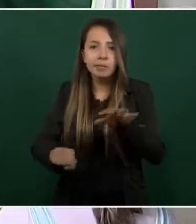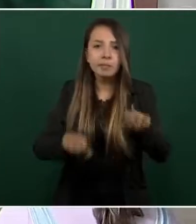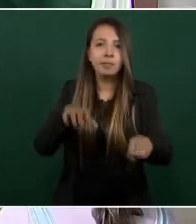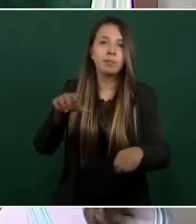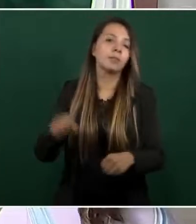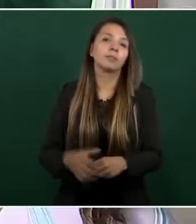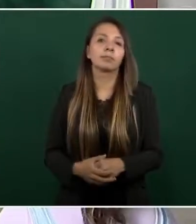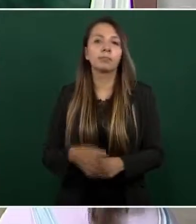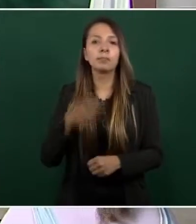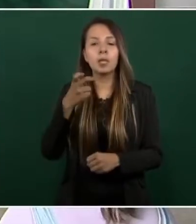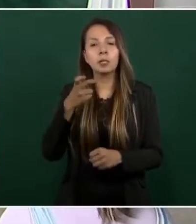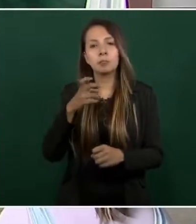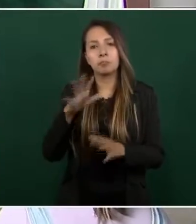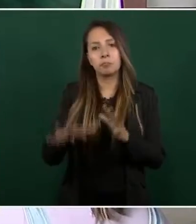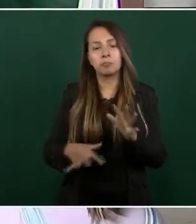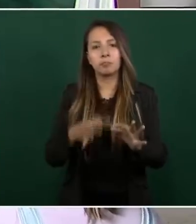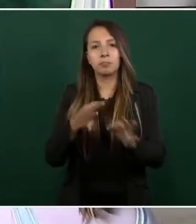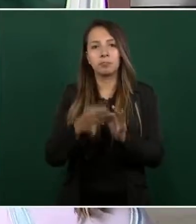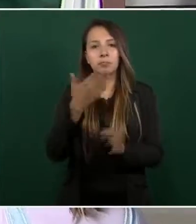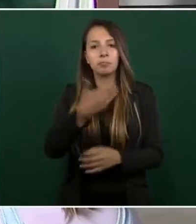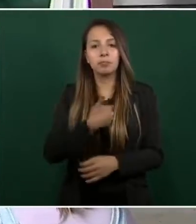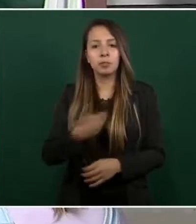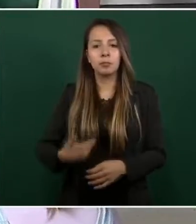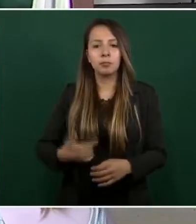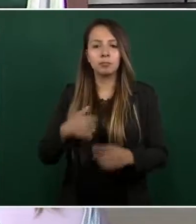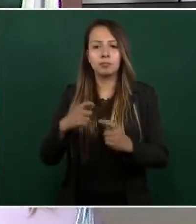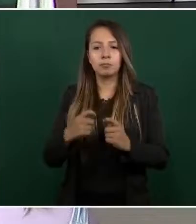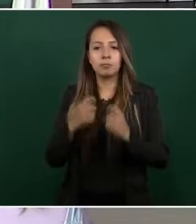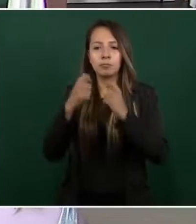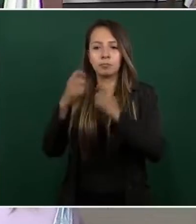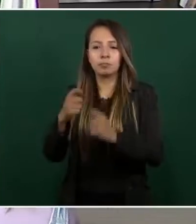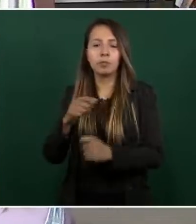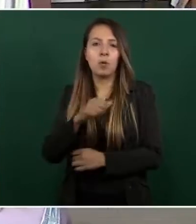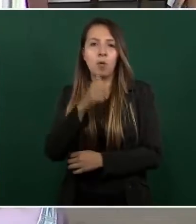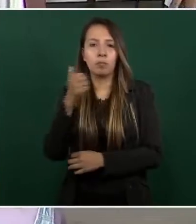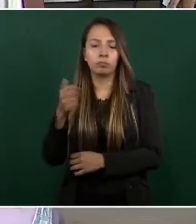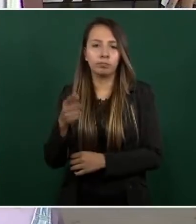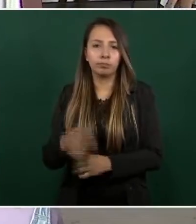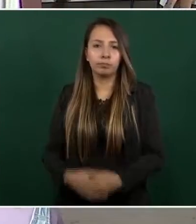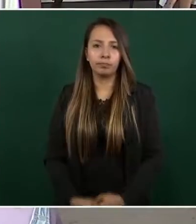permito ceder la palabra a mi almirante secretario.